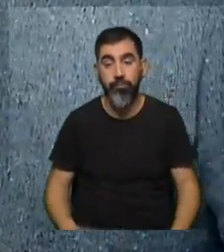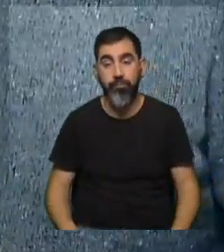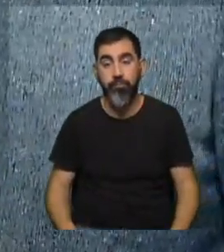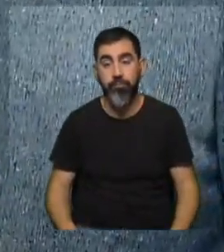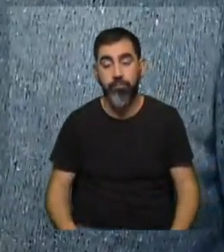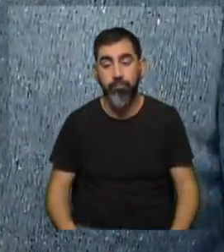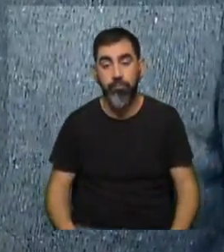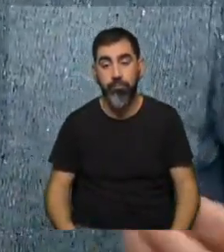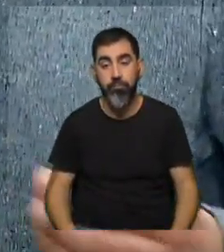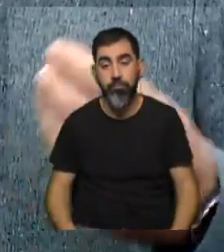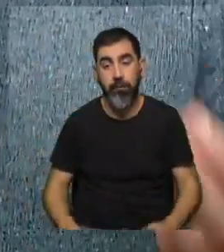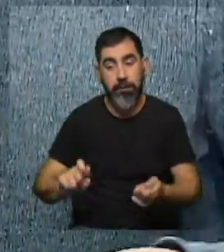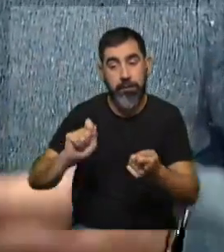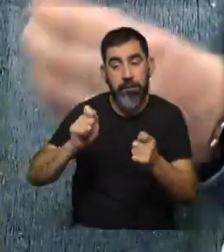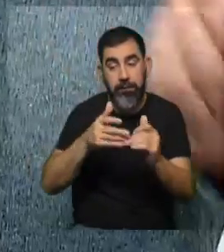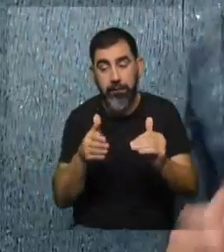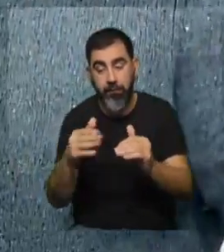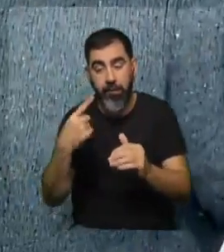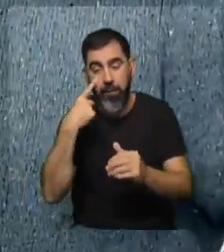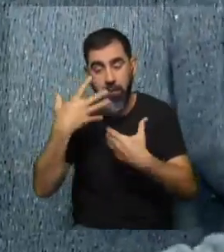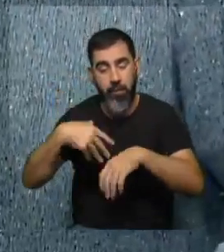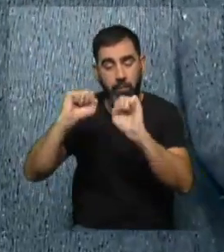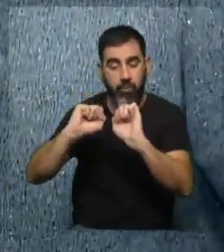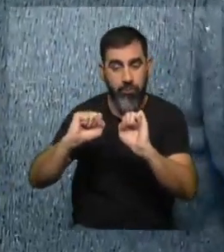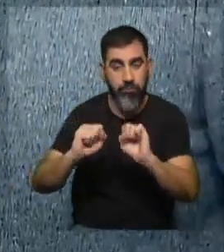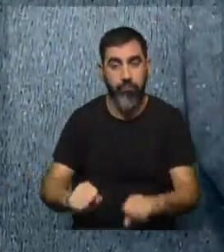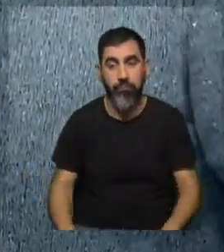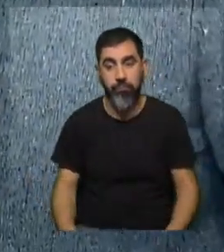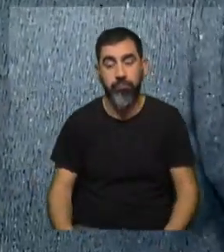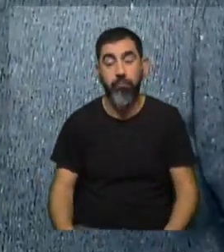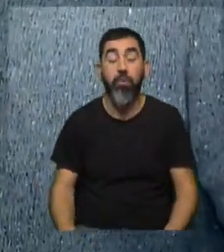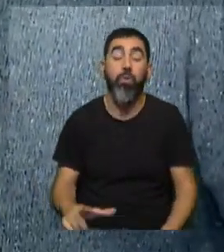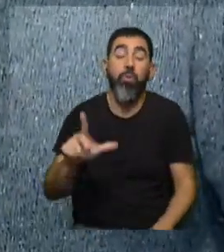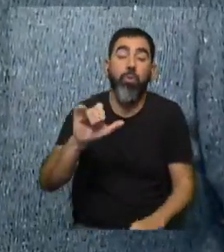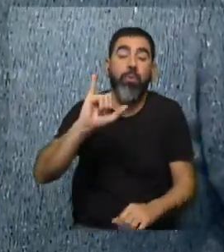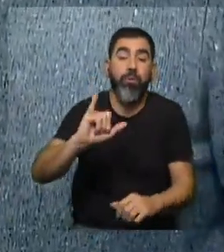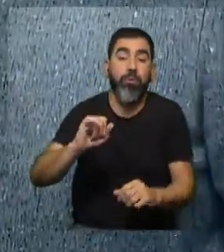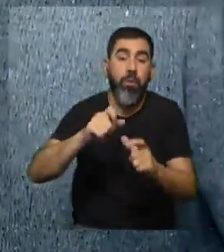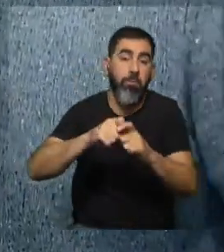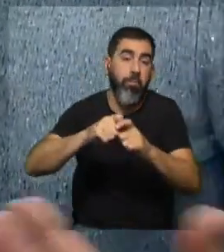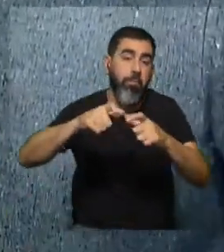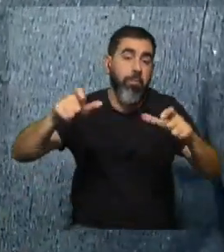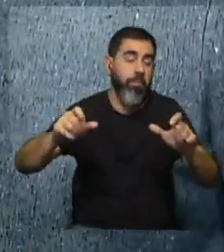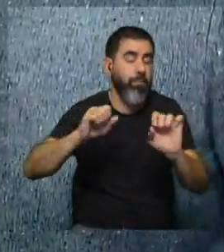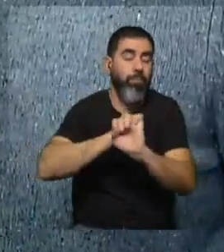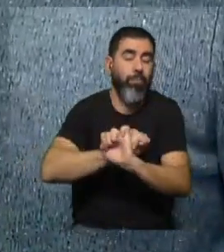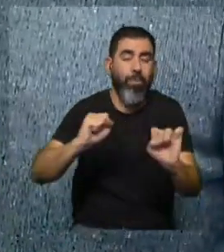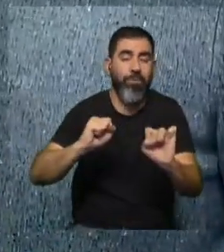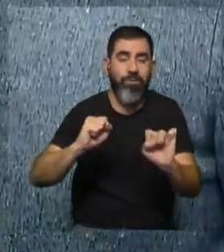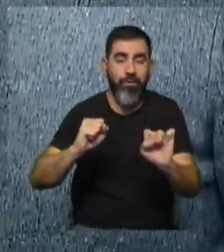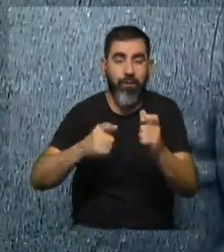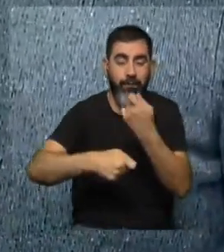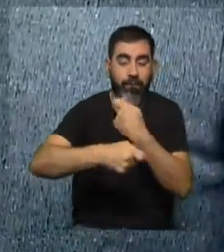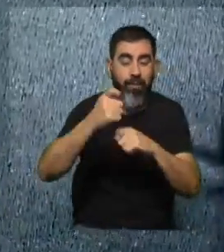con lo cual un desvío sería captado inmediatamente ni que hablar si se transforma una epidemia sería imposible el desvío